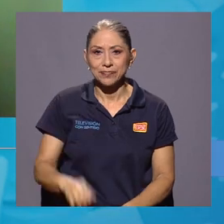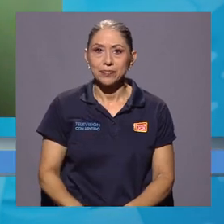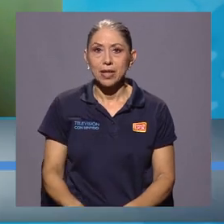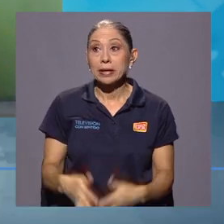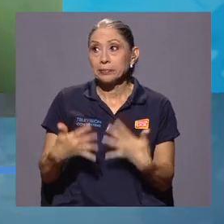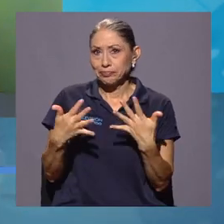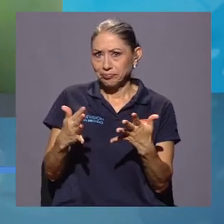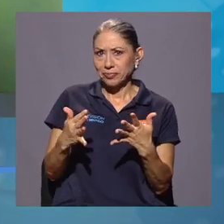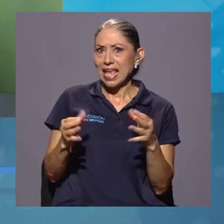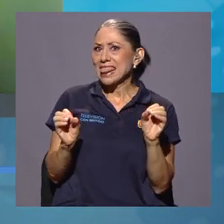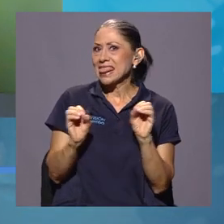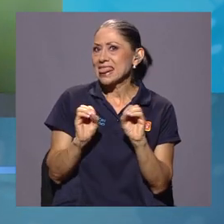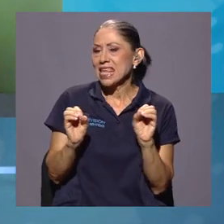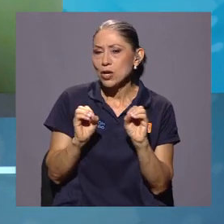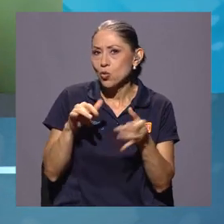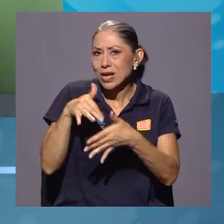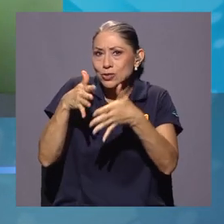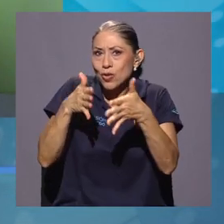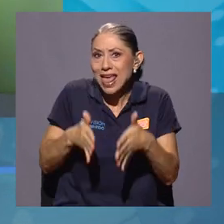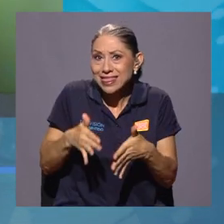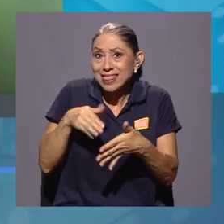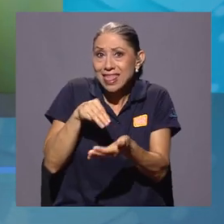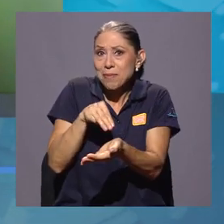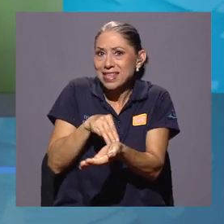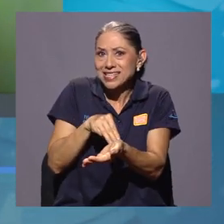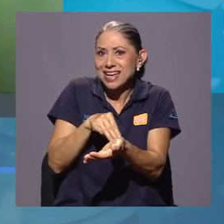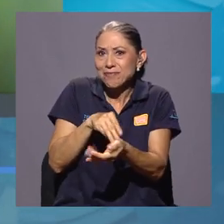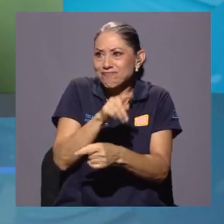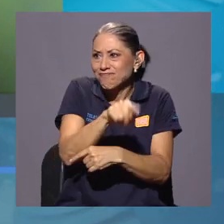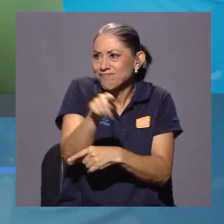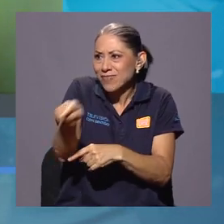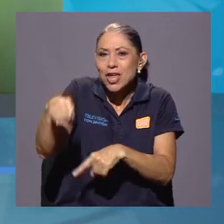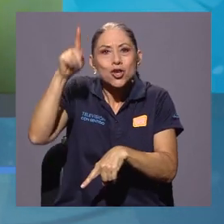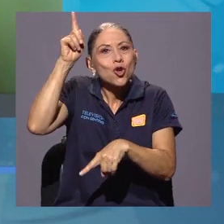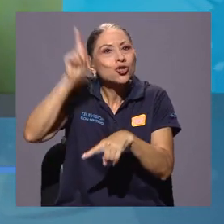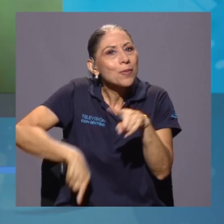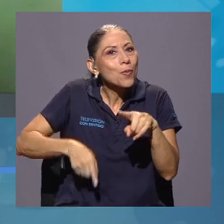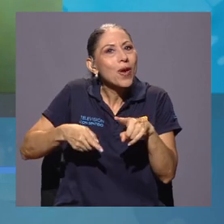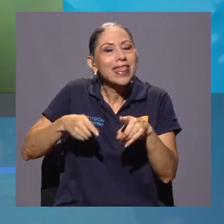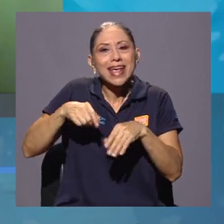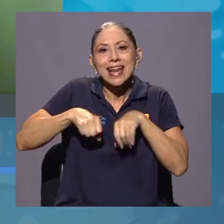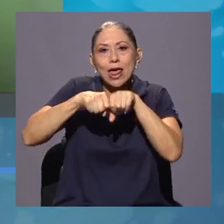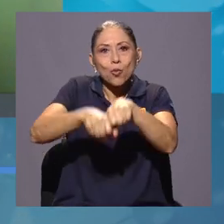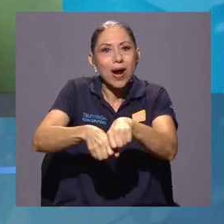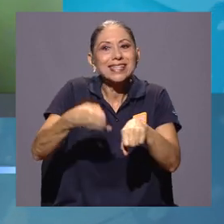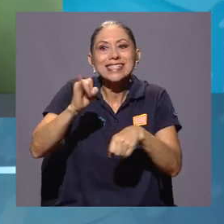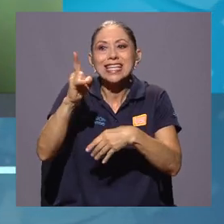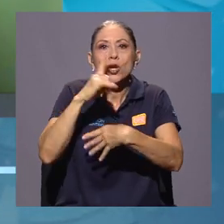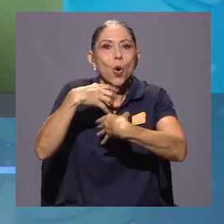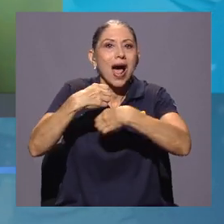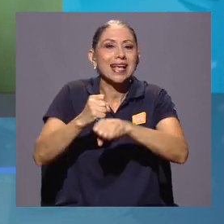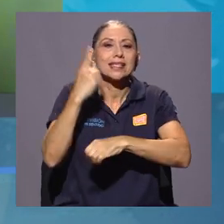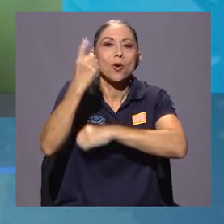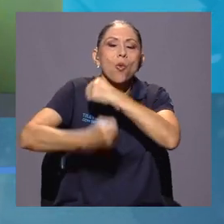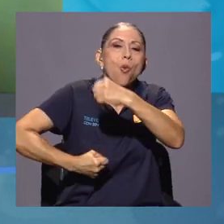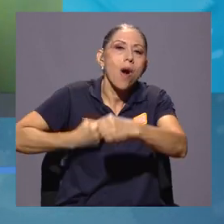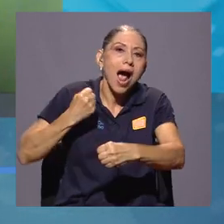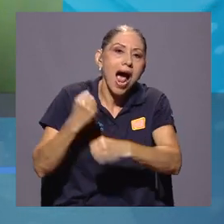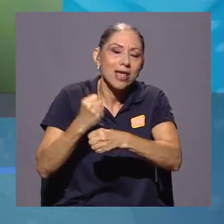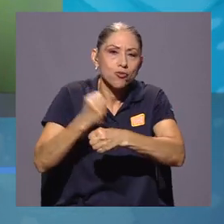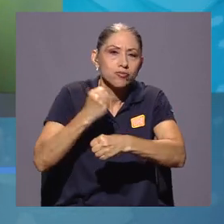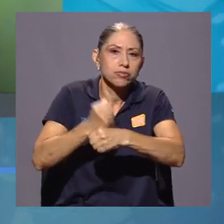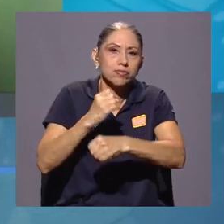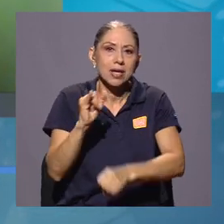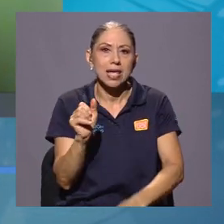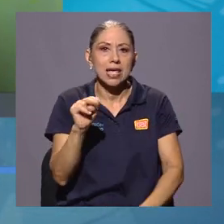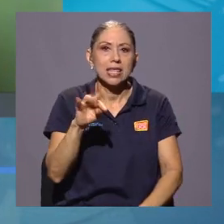palabras, ningún estudiante de medicina se puede graduar sin hacer un año entero de internado. Esto lo define el Colegio de Médicos, ¿verdad?